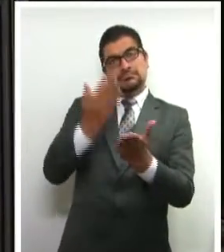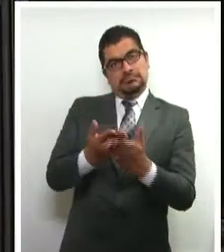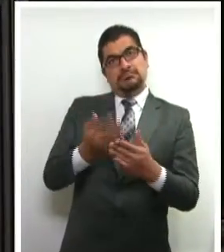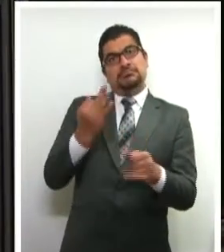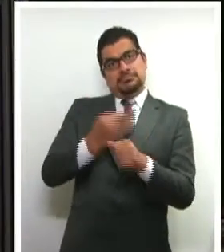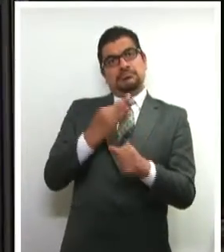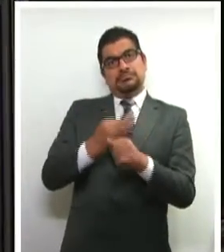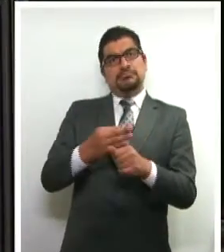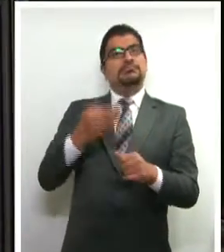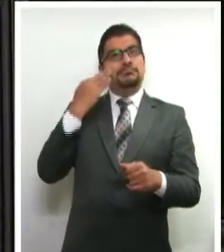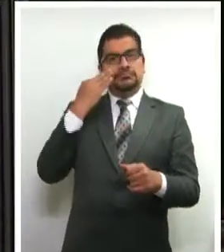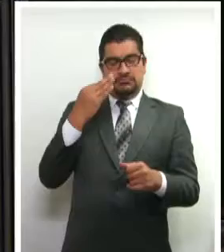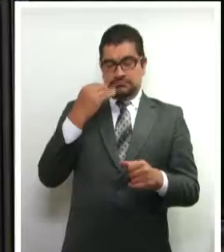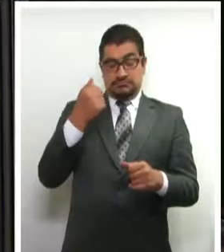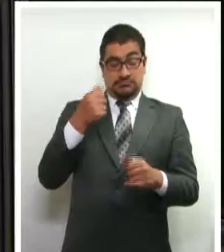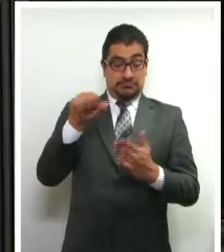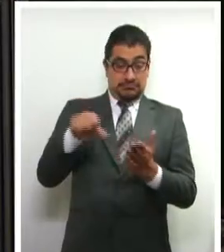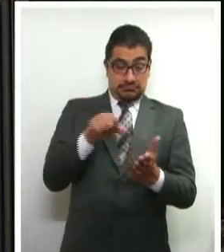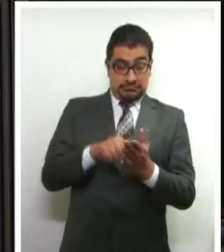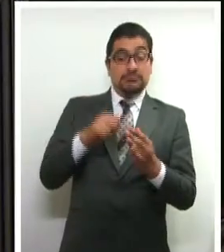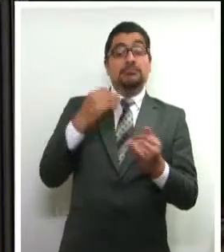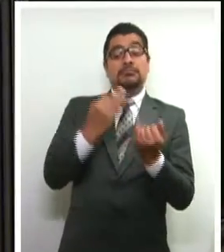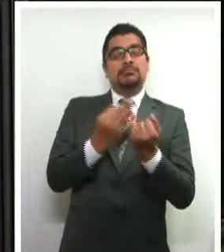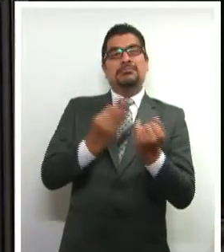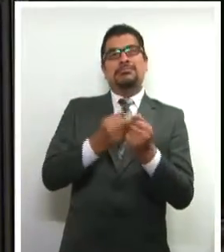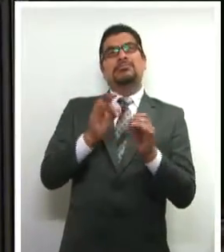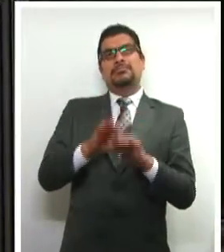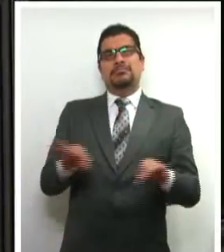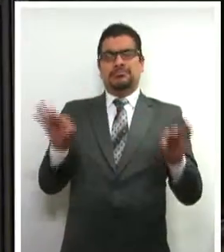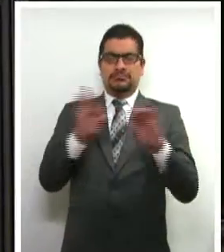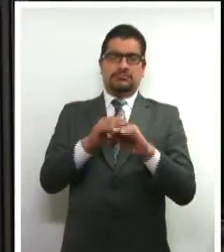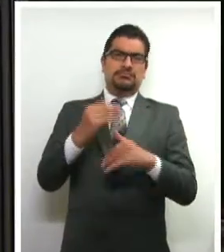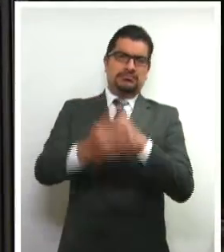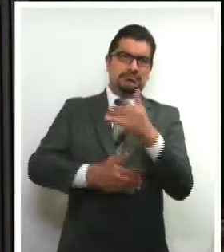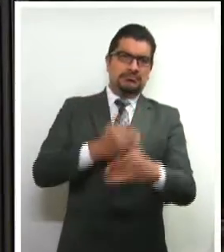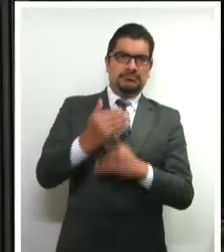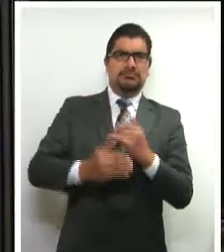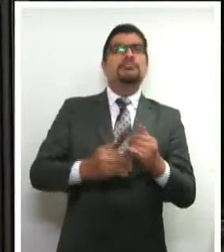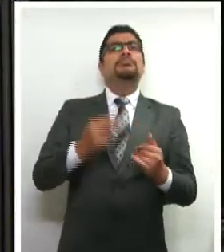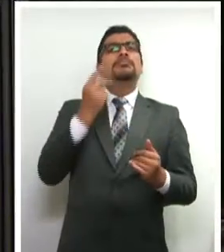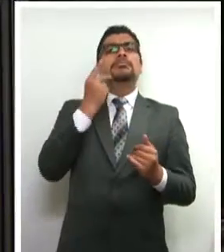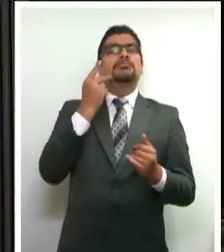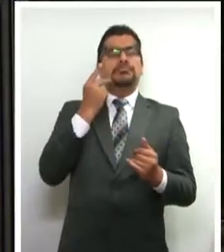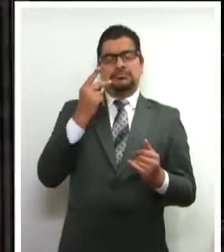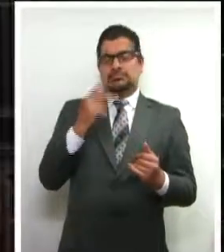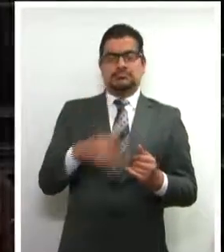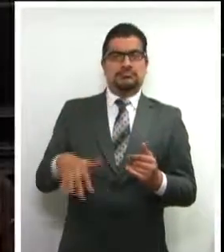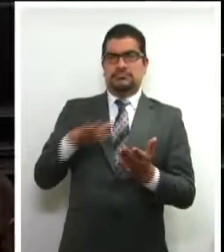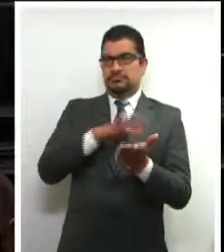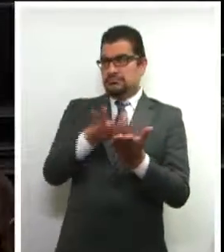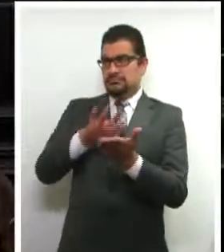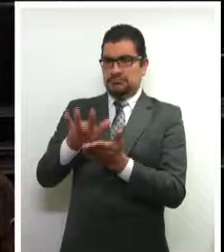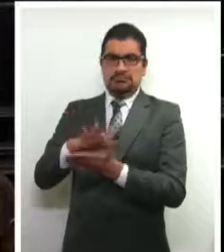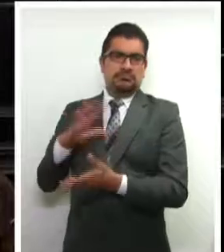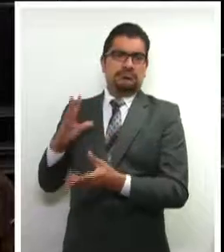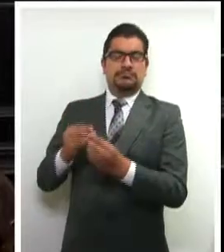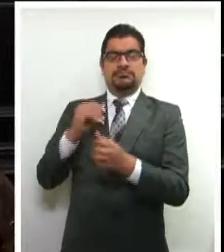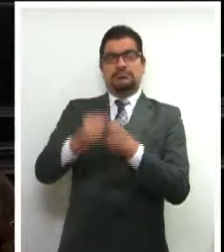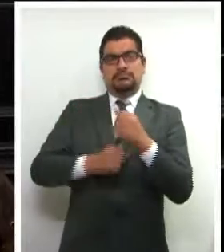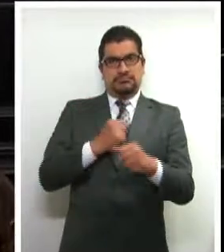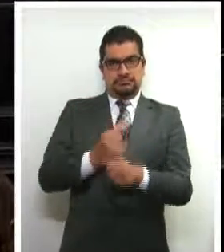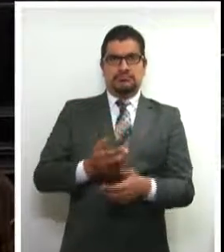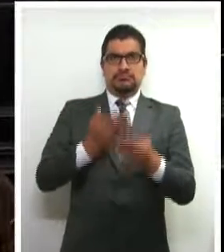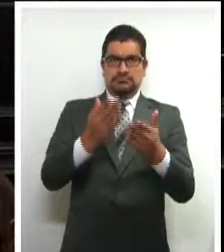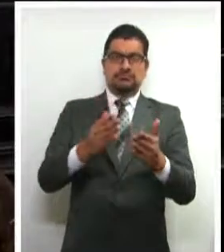el centro la importancia de garantizar los avances en materia de políticas públicas que esta ciudad ha alcanzado a partir de